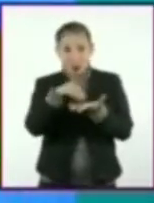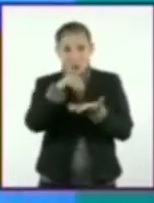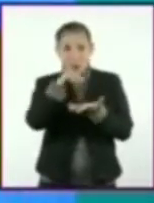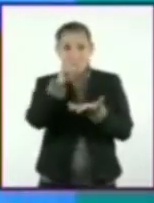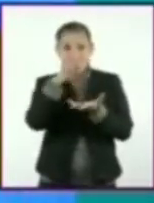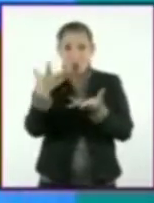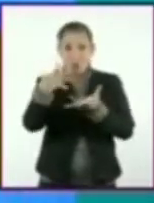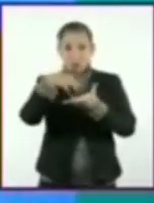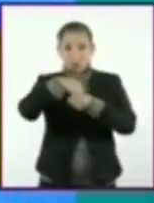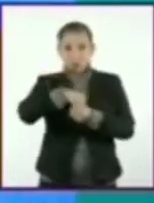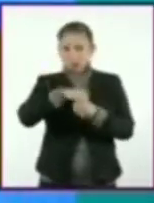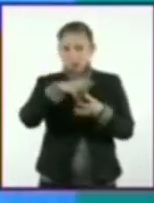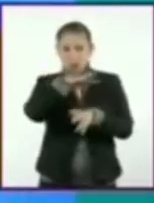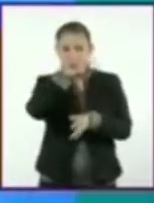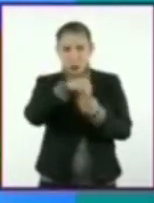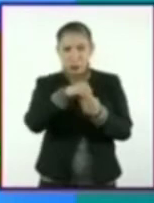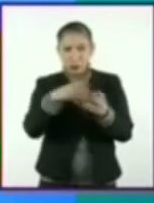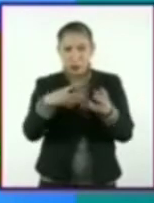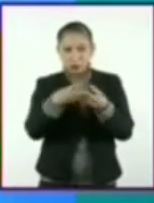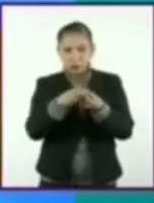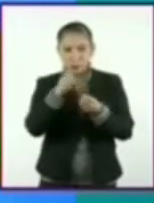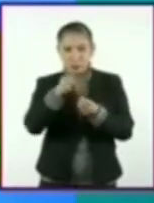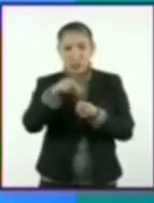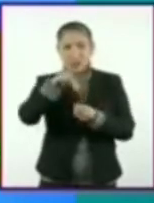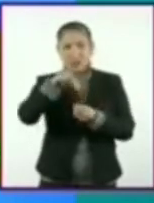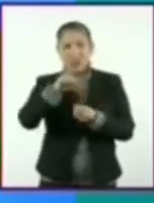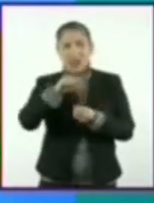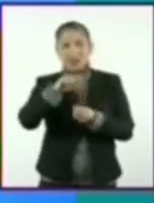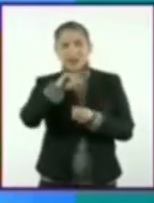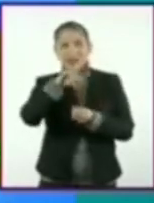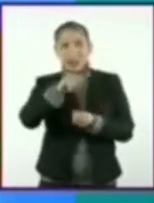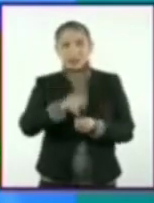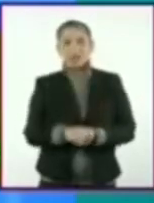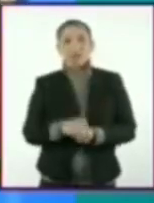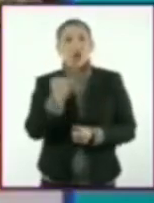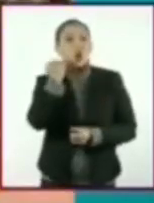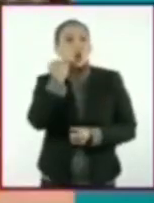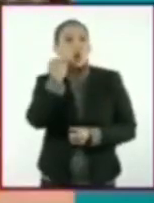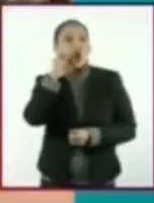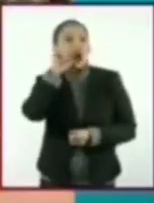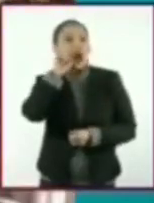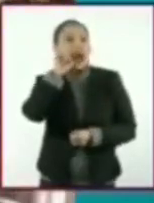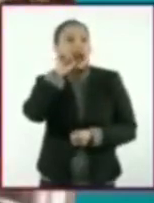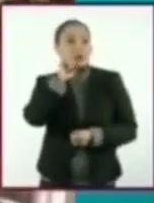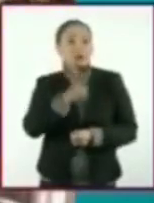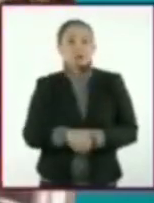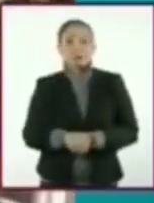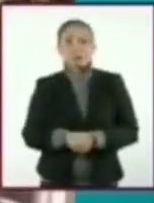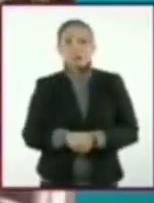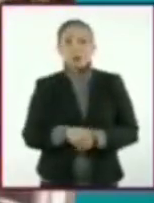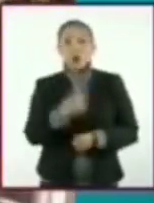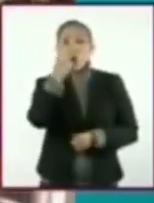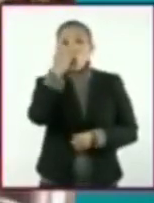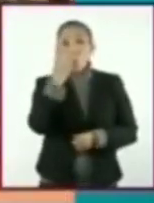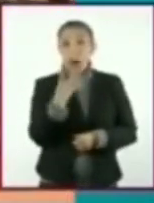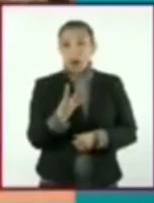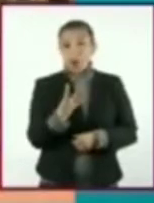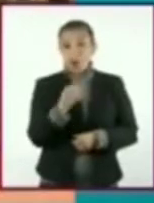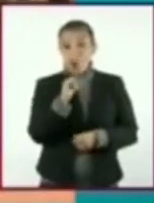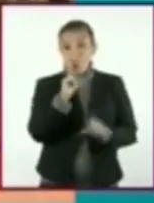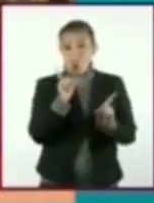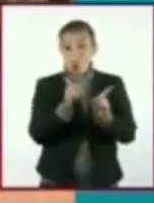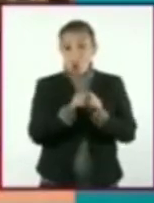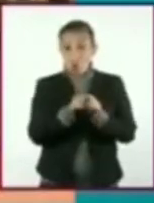se va a integrar completamente a nuestra natilla. Jugo de naranjas, un cuarto de jugo de